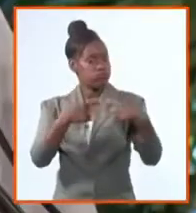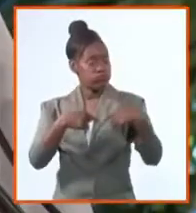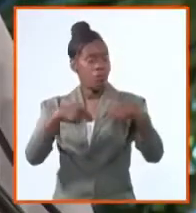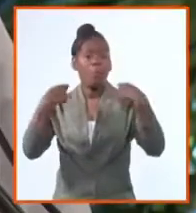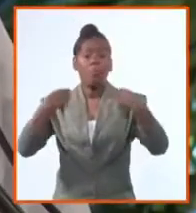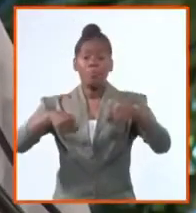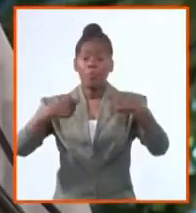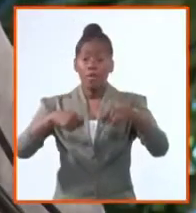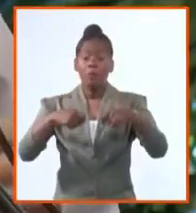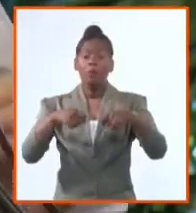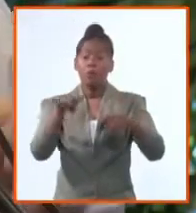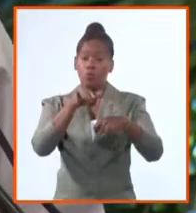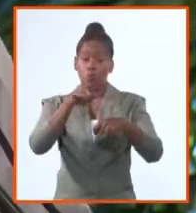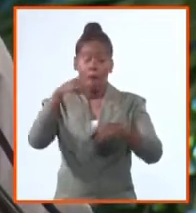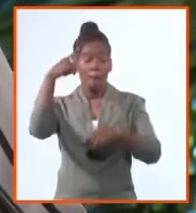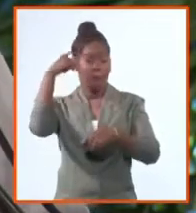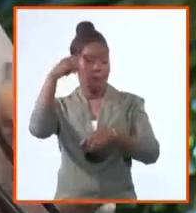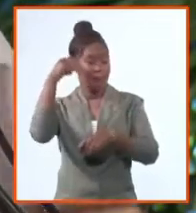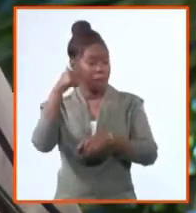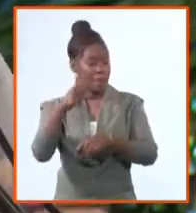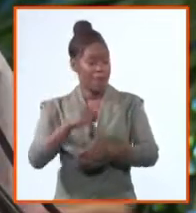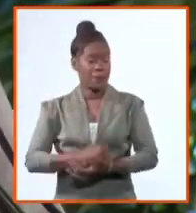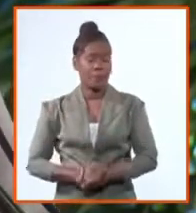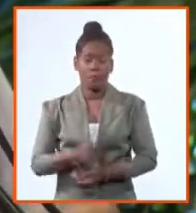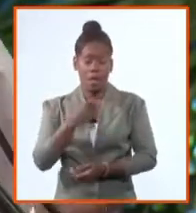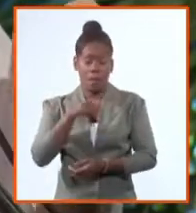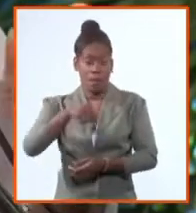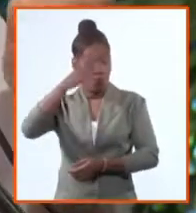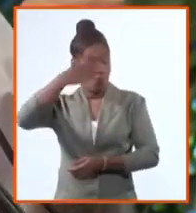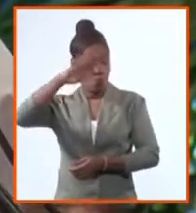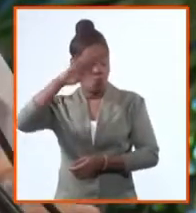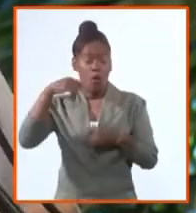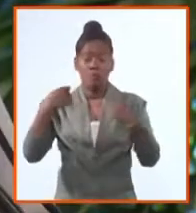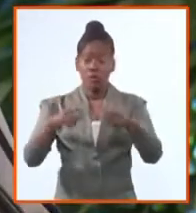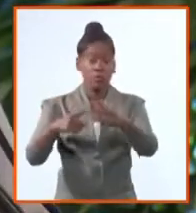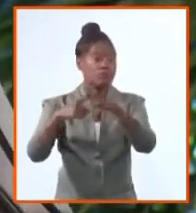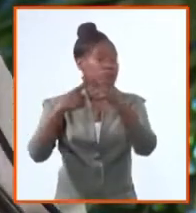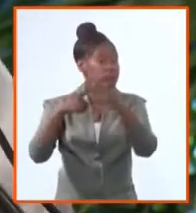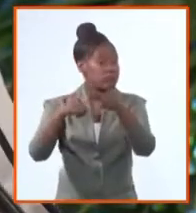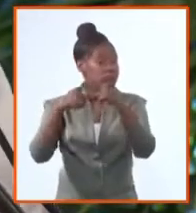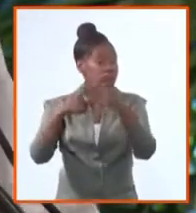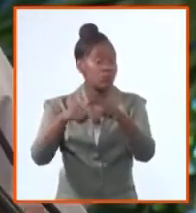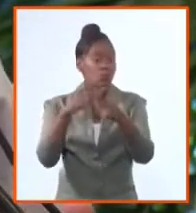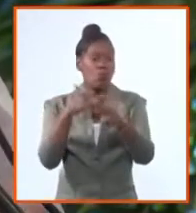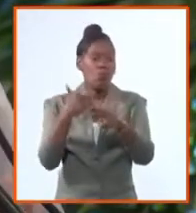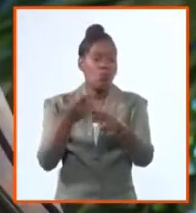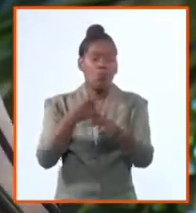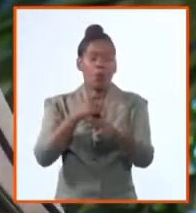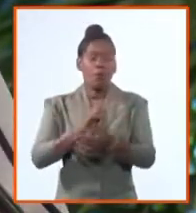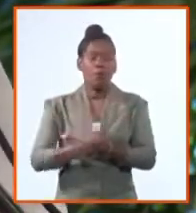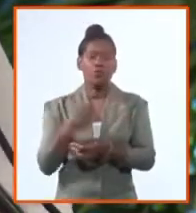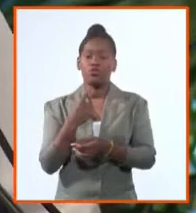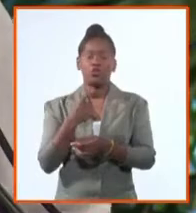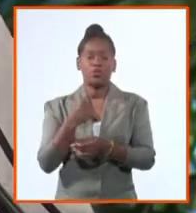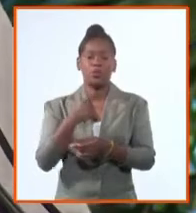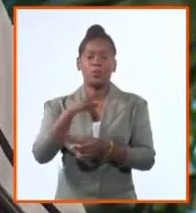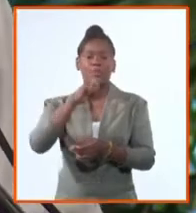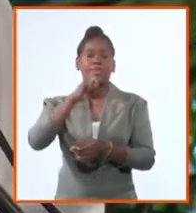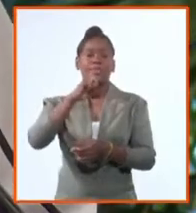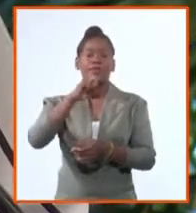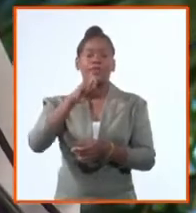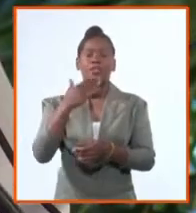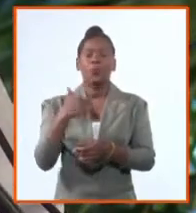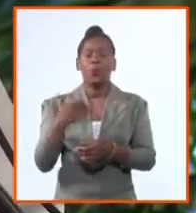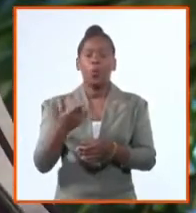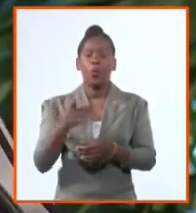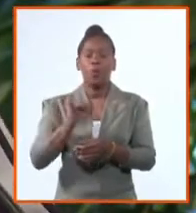cerebro también. Es vital para este país encontrar una solución al financiamiento externo. Este país no tiene capacidad de acumulación